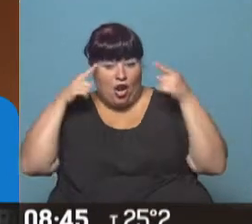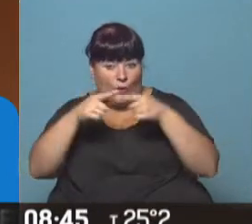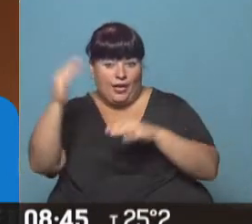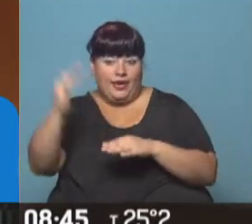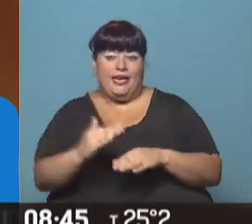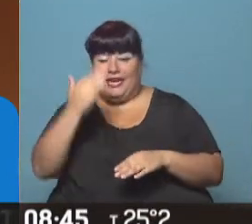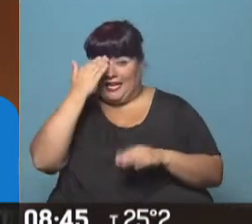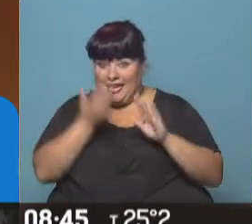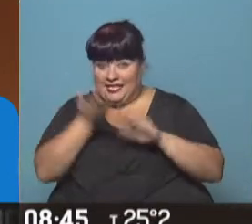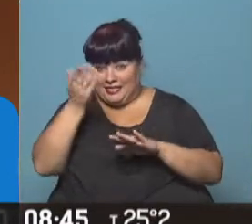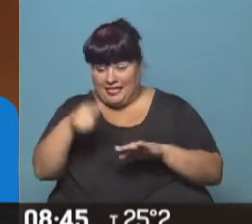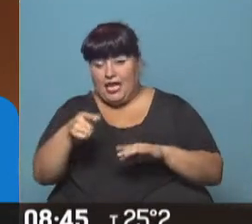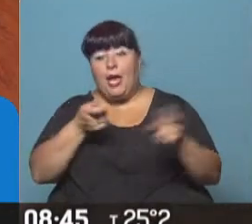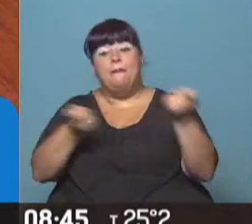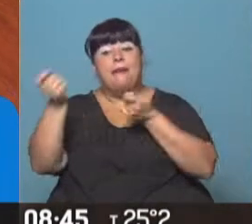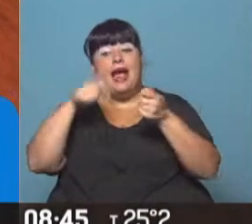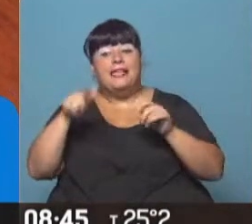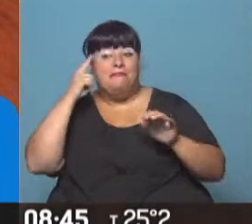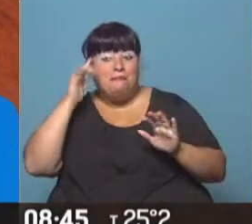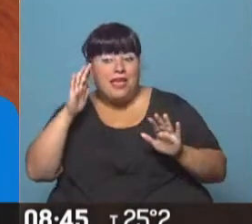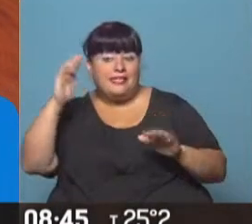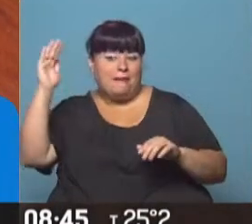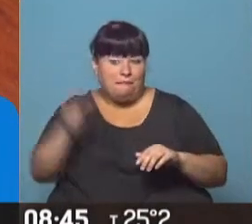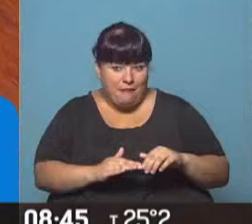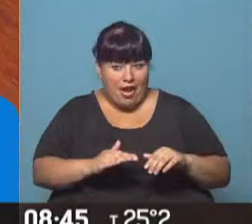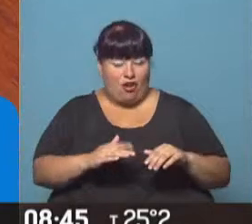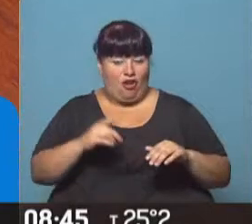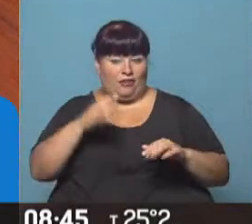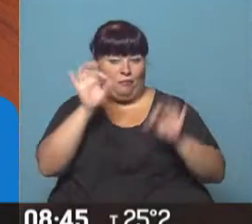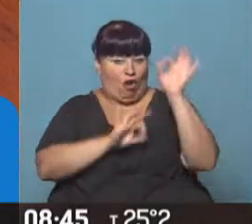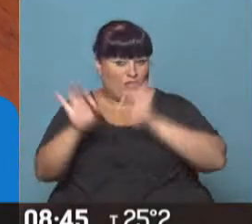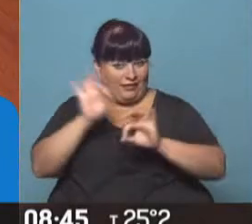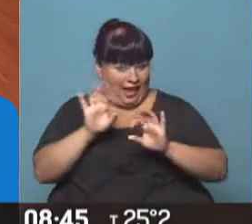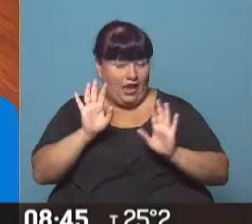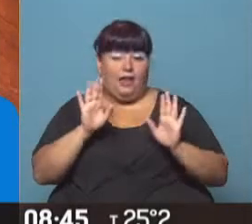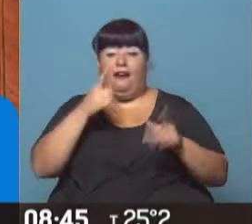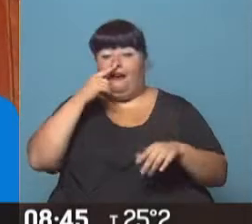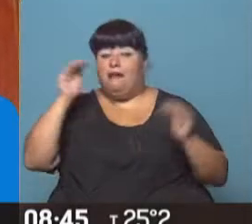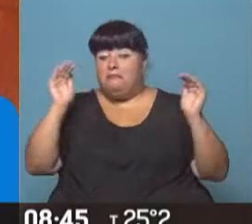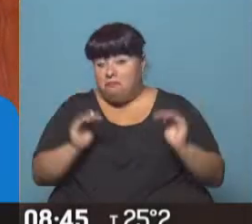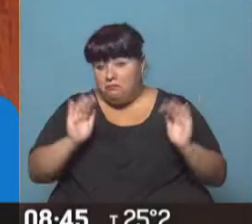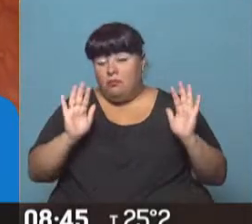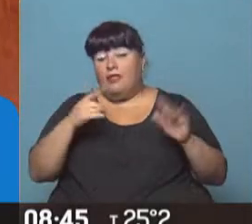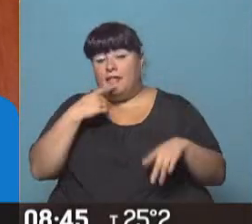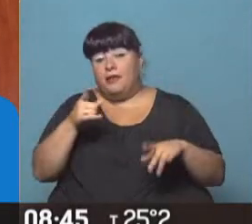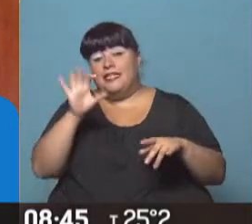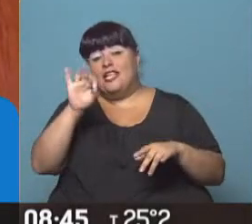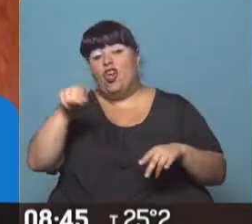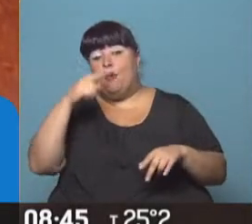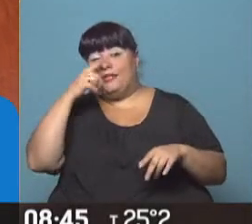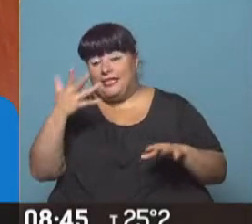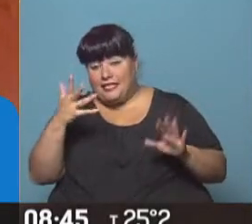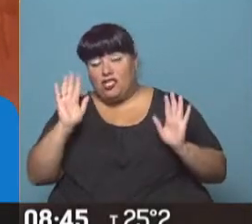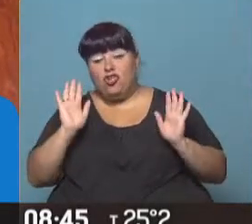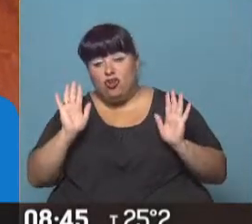a 15 y entonces el mercado ahora esperaba que descienda con mayor fuerza la tasa. Pero fue una baja, como vos decís, de